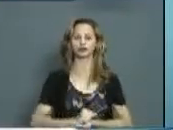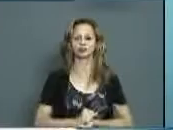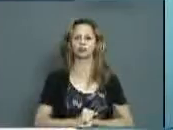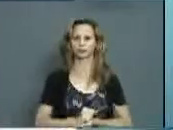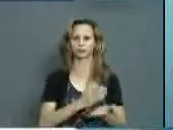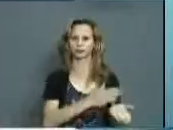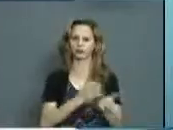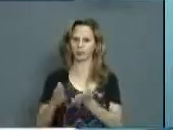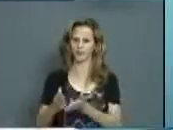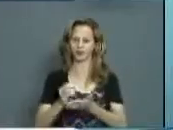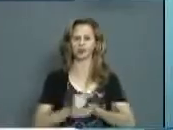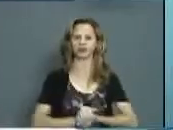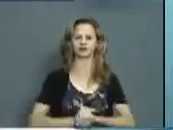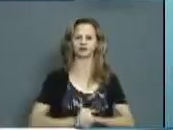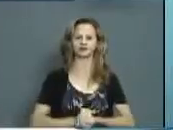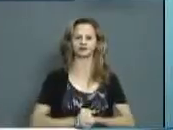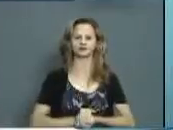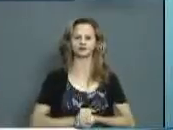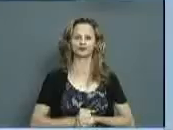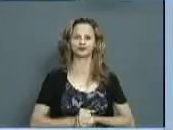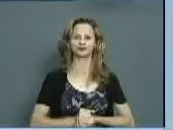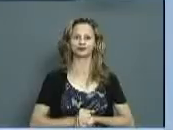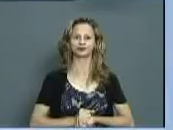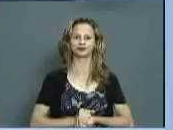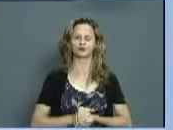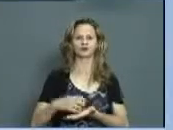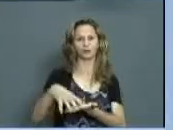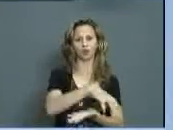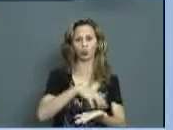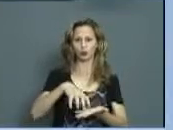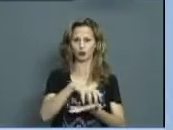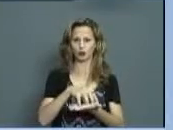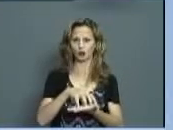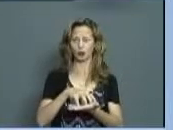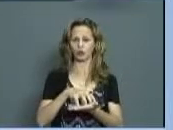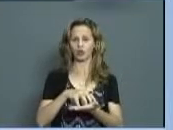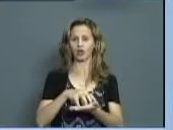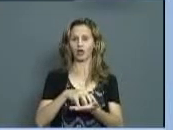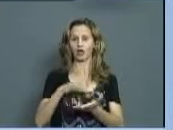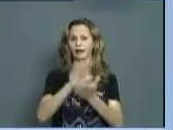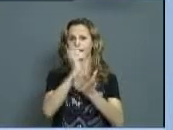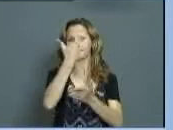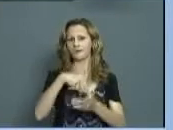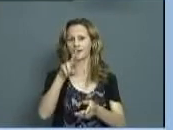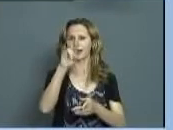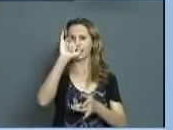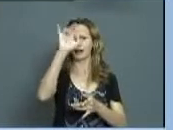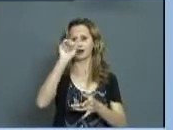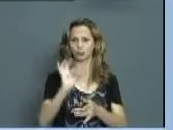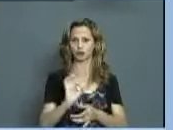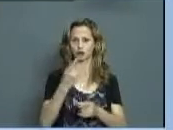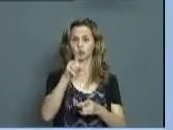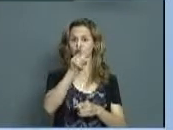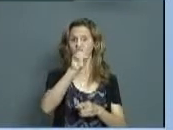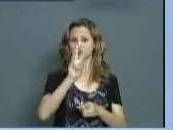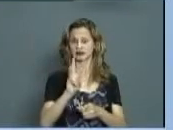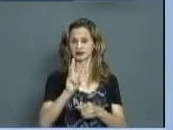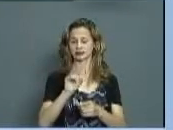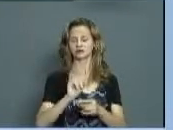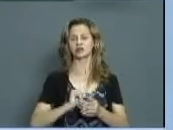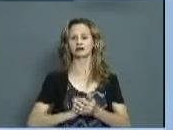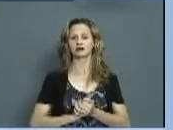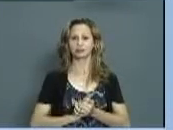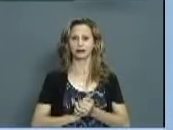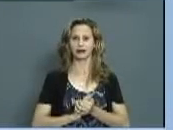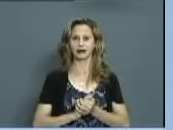Continuamos con el resto de las áreas de salud del municipio capital. Área de salud Mario Gutiérrez Sardalla, 17 casos con la enfermedad. Área de salud San